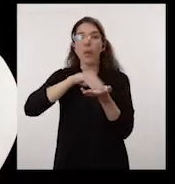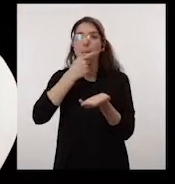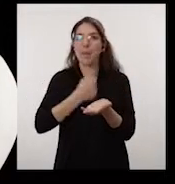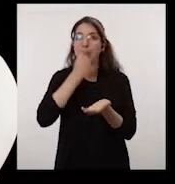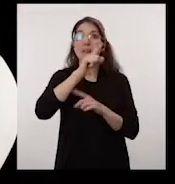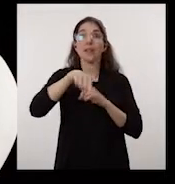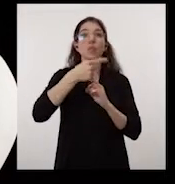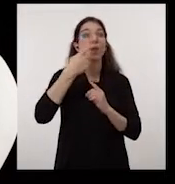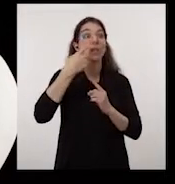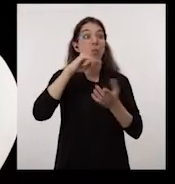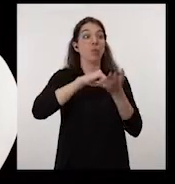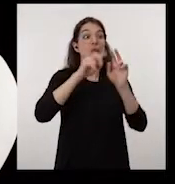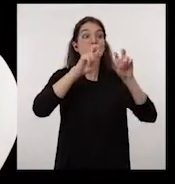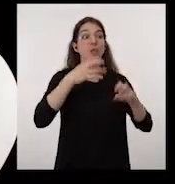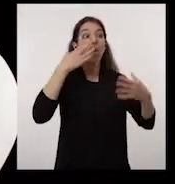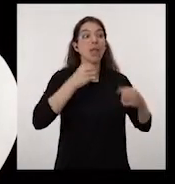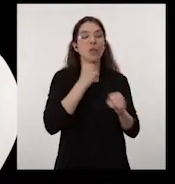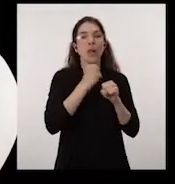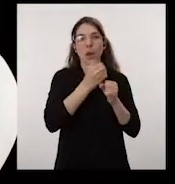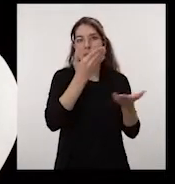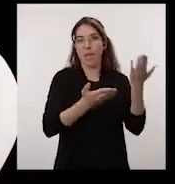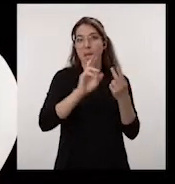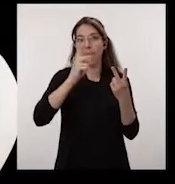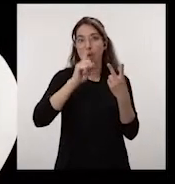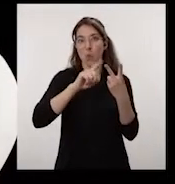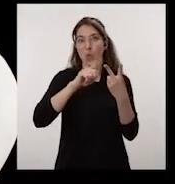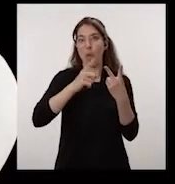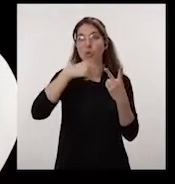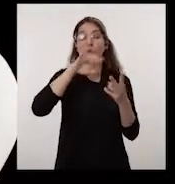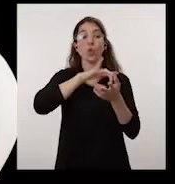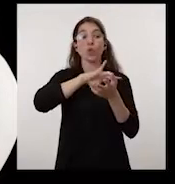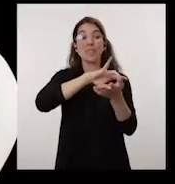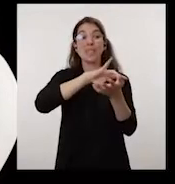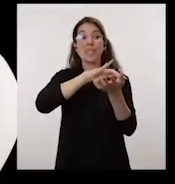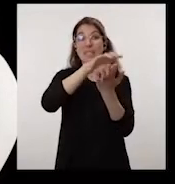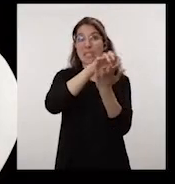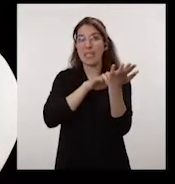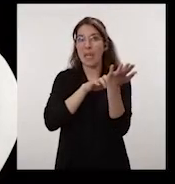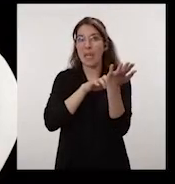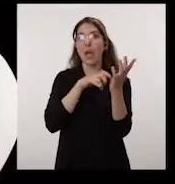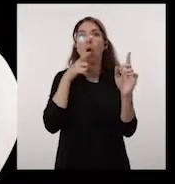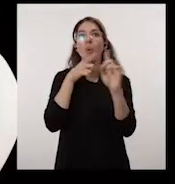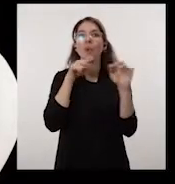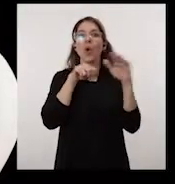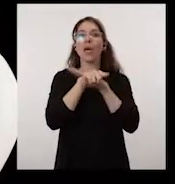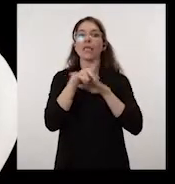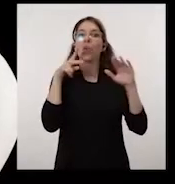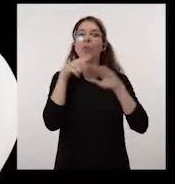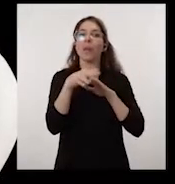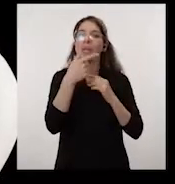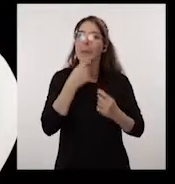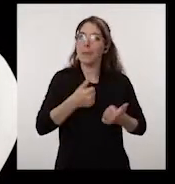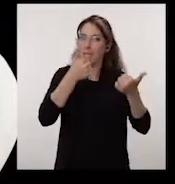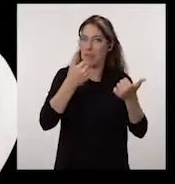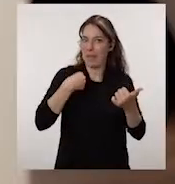laborales de los proyectos de investigación la segunda lo hemos elaborado una guía para facilitar la gestión preventiva de esos proyectos